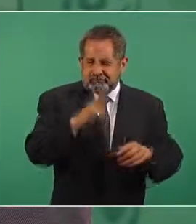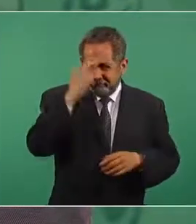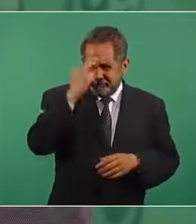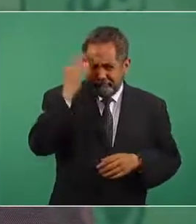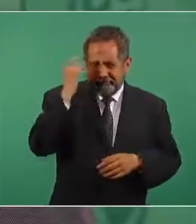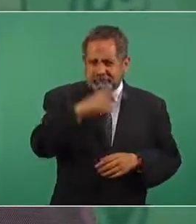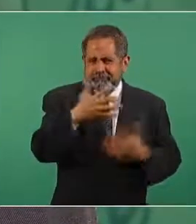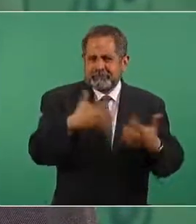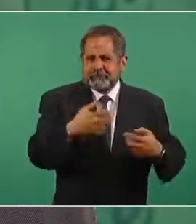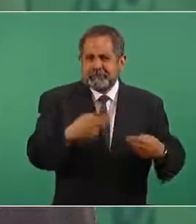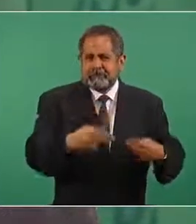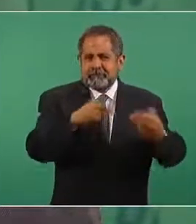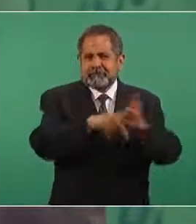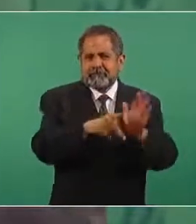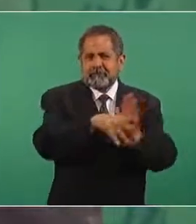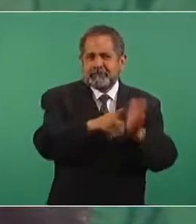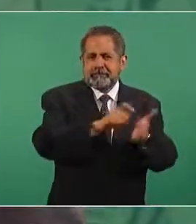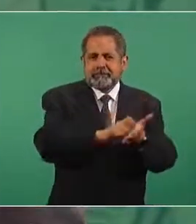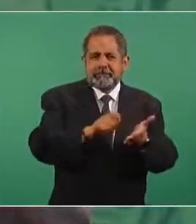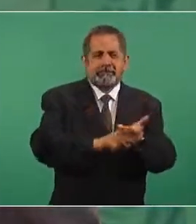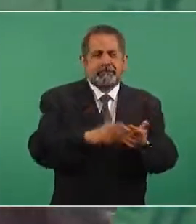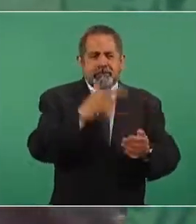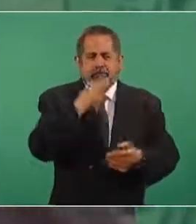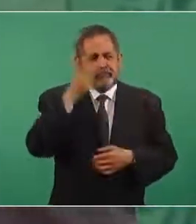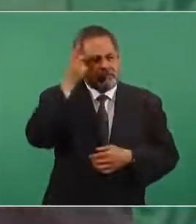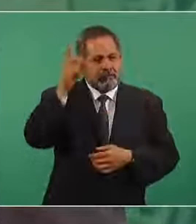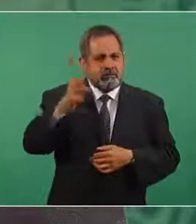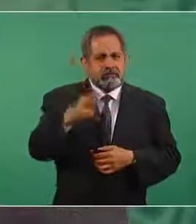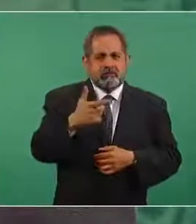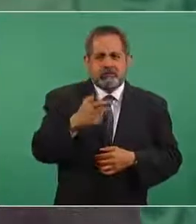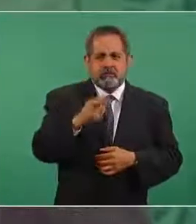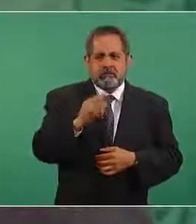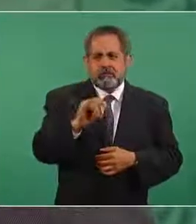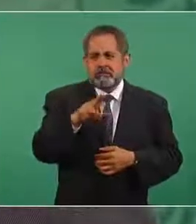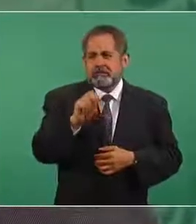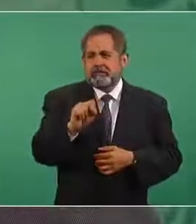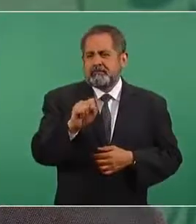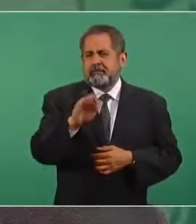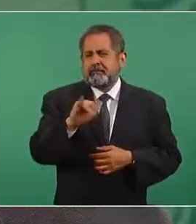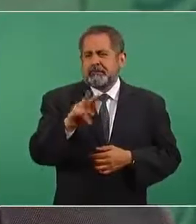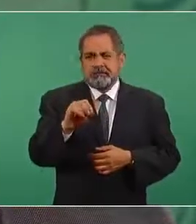de la empresa periodística de Gutiérrez Vivó? Nadie,